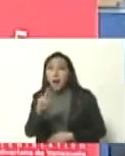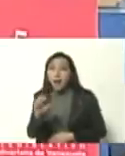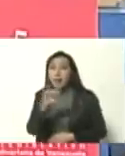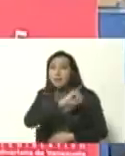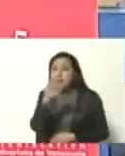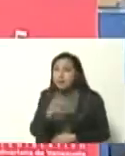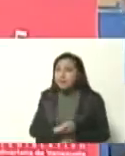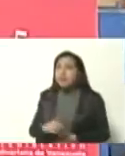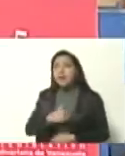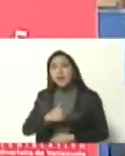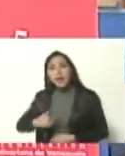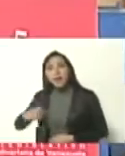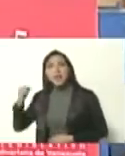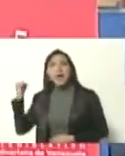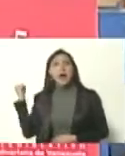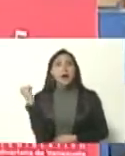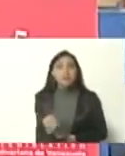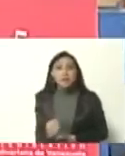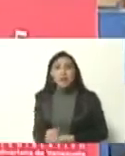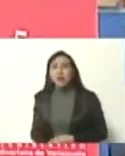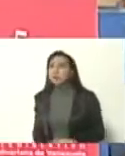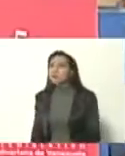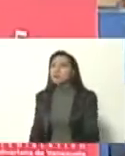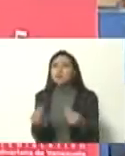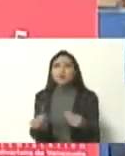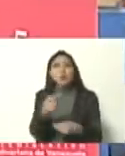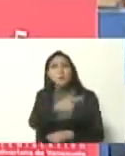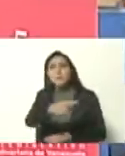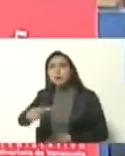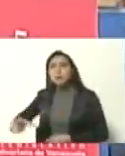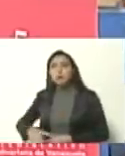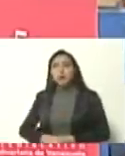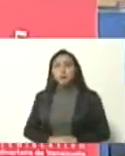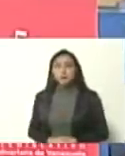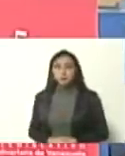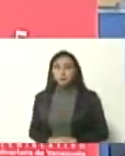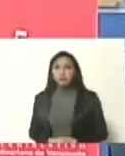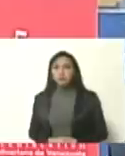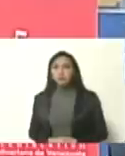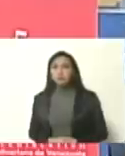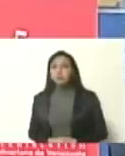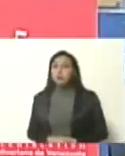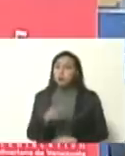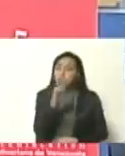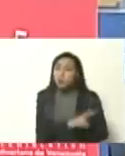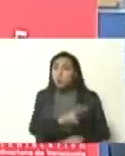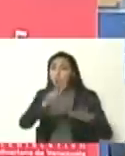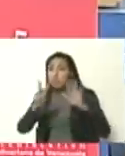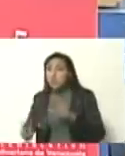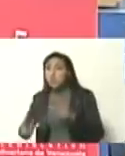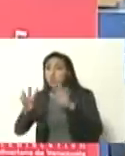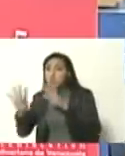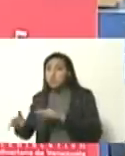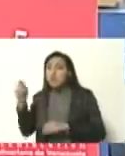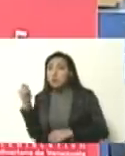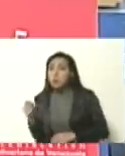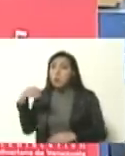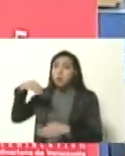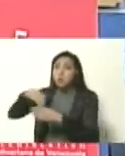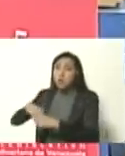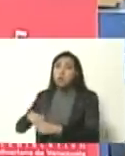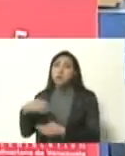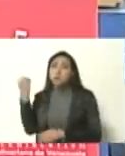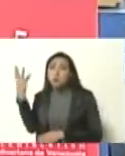a asesinar a cientos de personas, incluidos los 277 diputados que nos encontrábamos